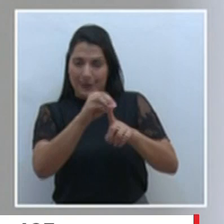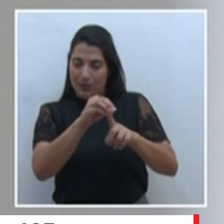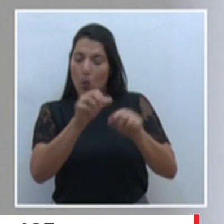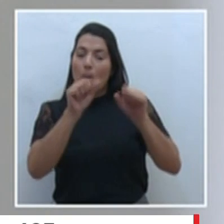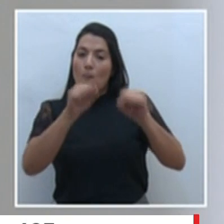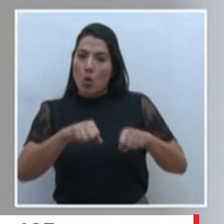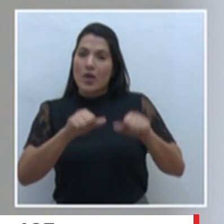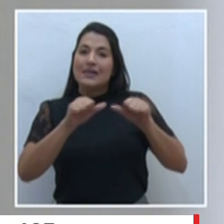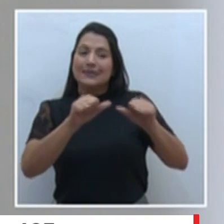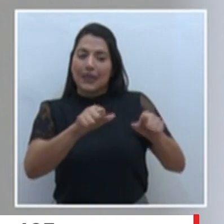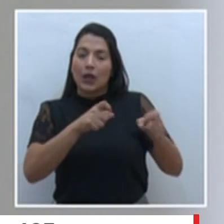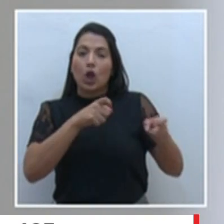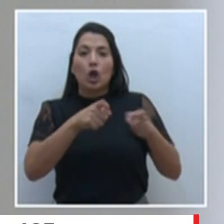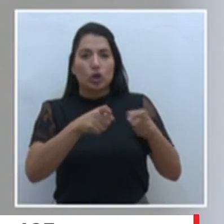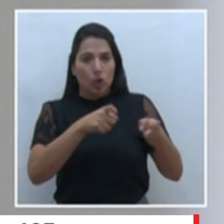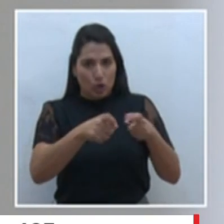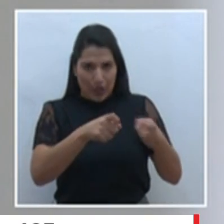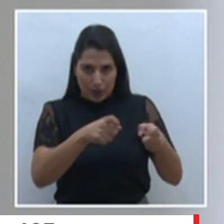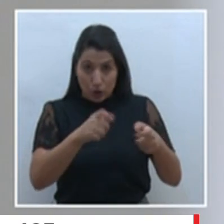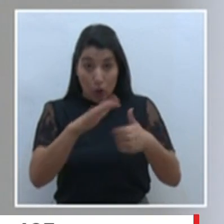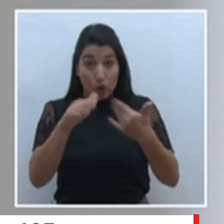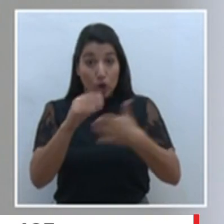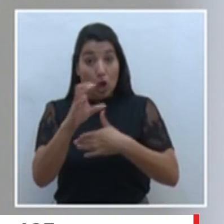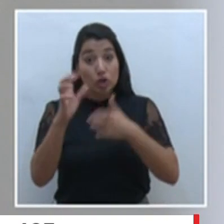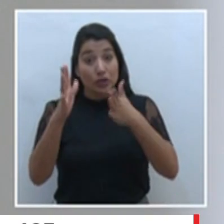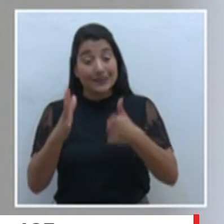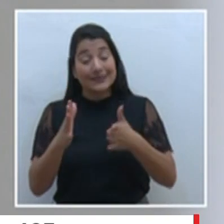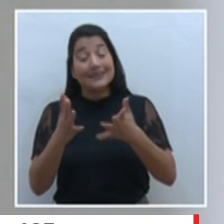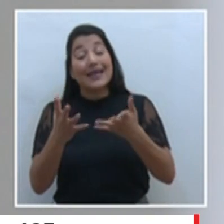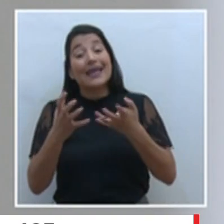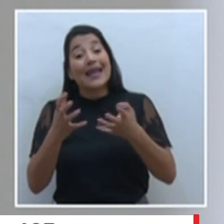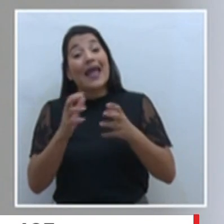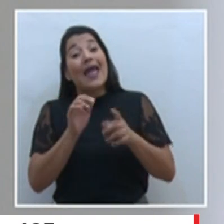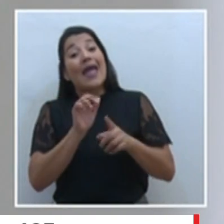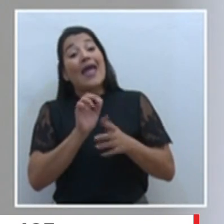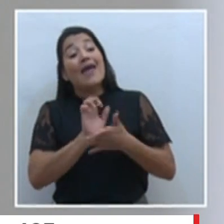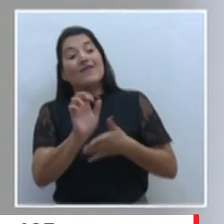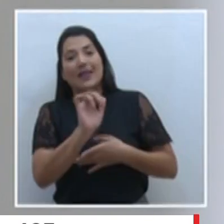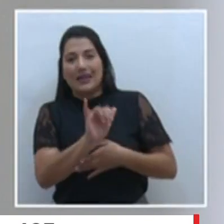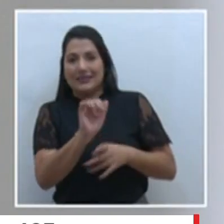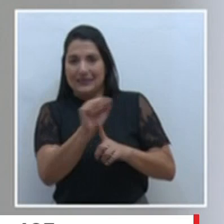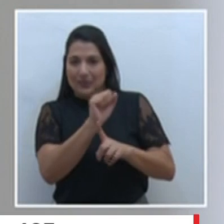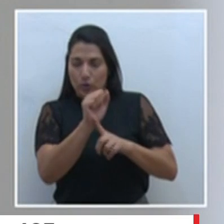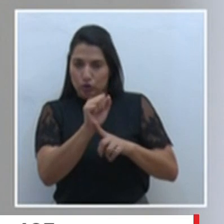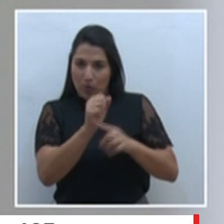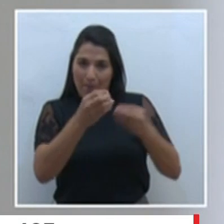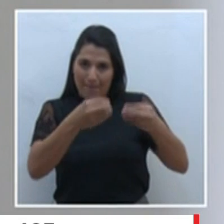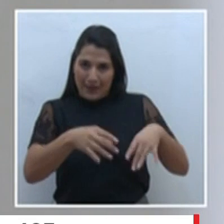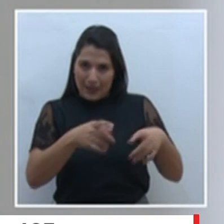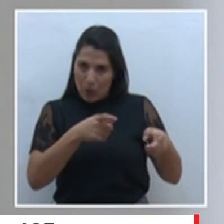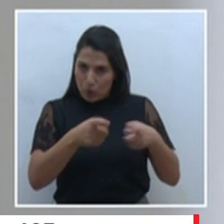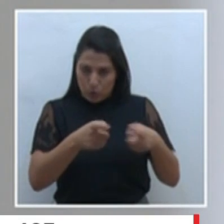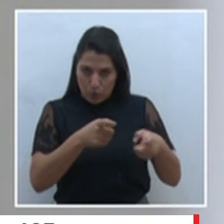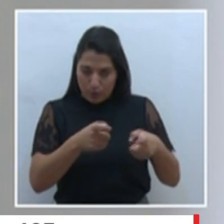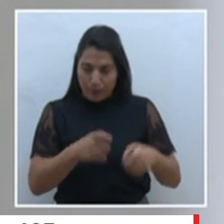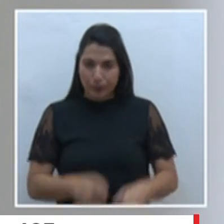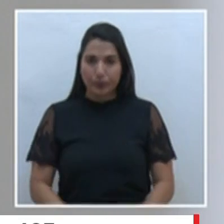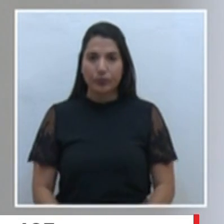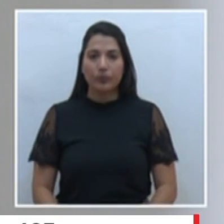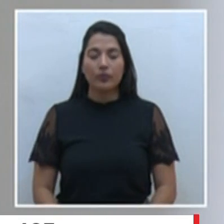los costarricenses estamos buscando, justamente evitar llegar a ese punto de la transmisión